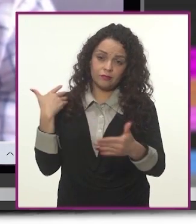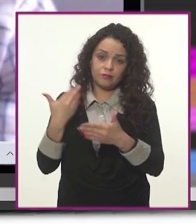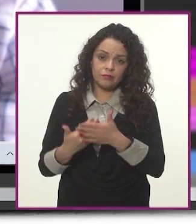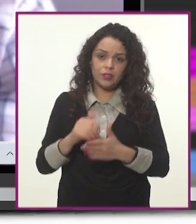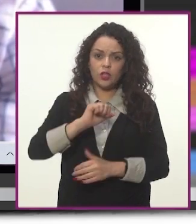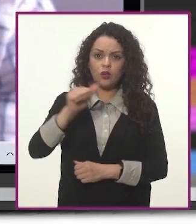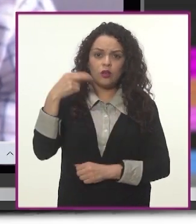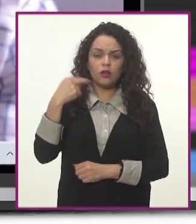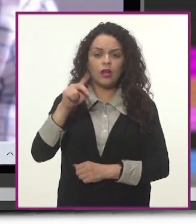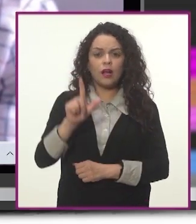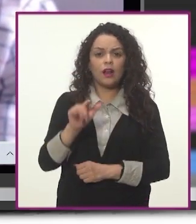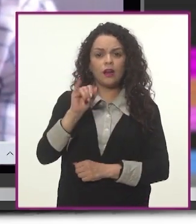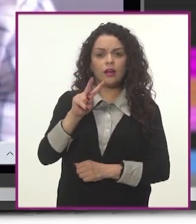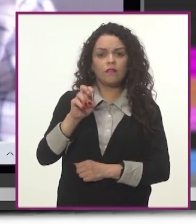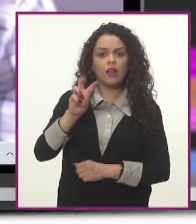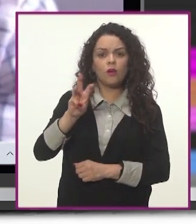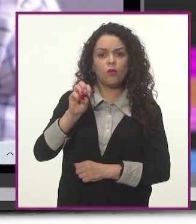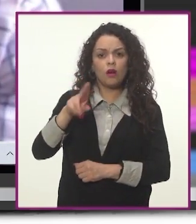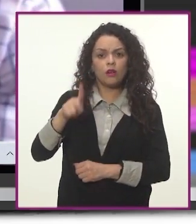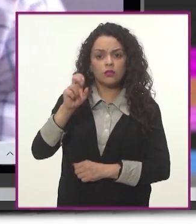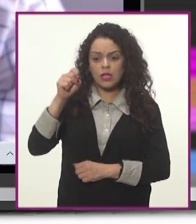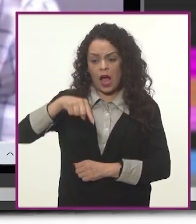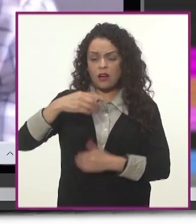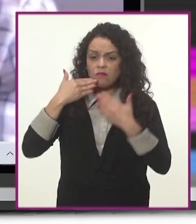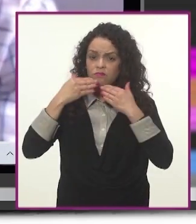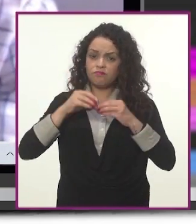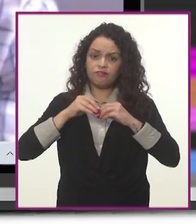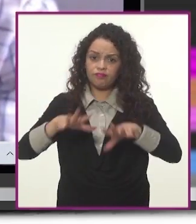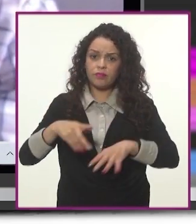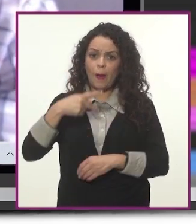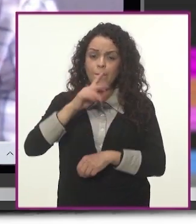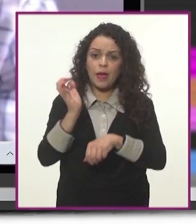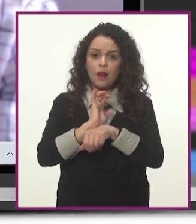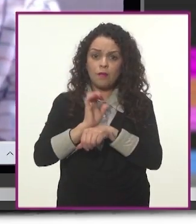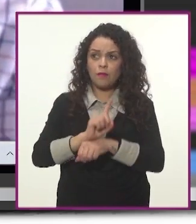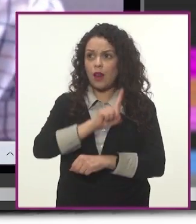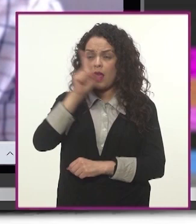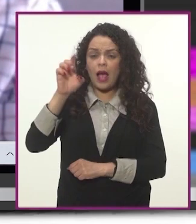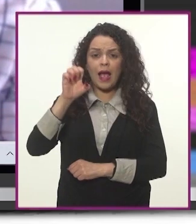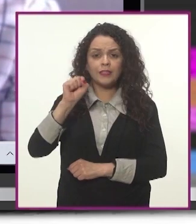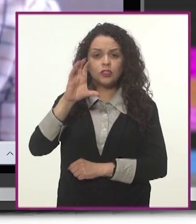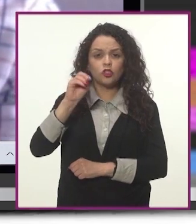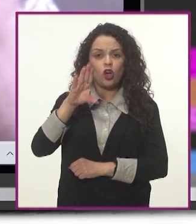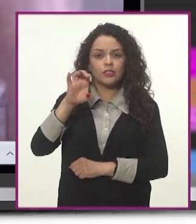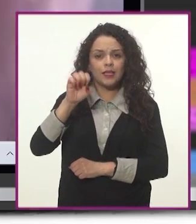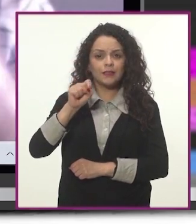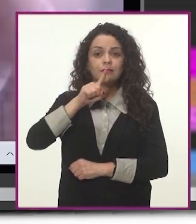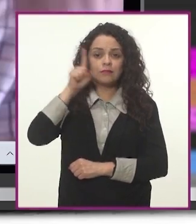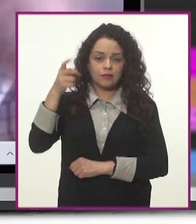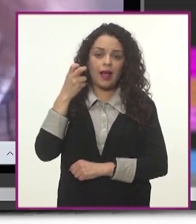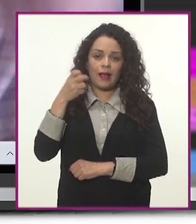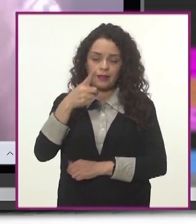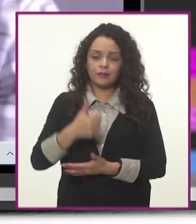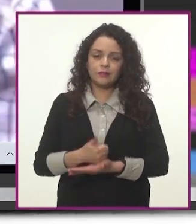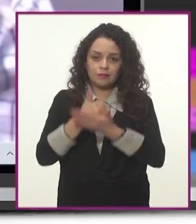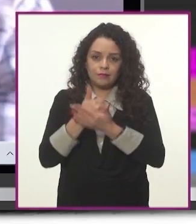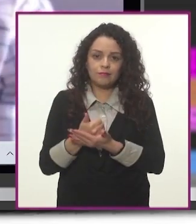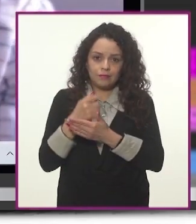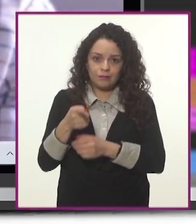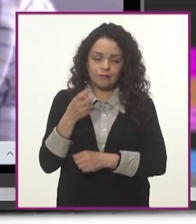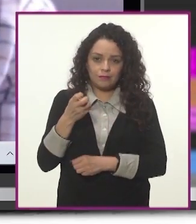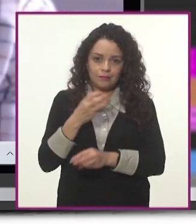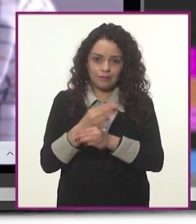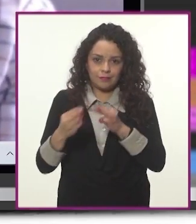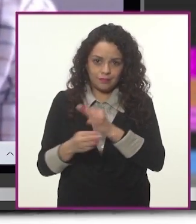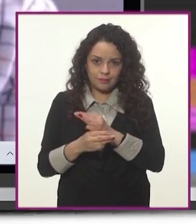llama Lightworks, que aquí no está muy difundido. Por ejemplo, las películas de Scorsese se editan en Lightworks, pero yo diría que el 90% de películas chonchas que se ven por